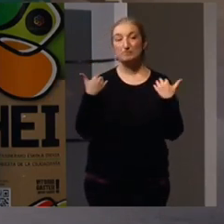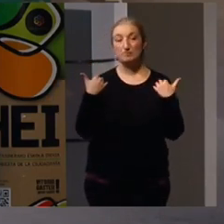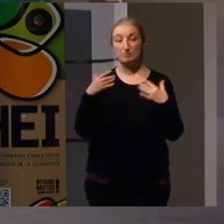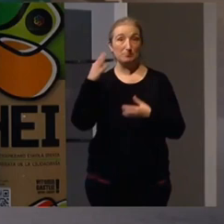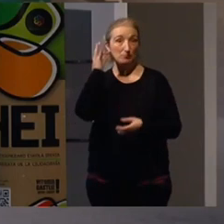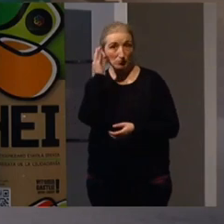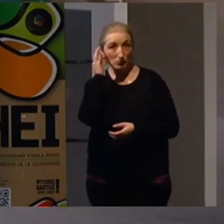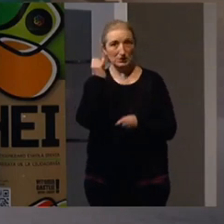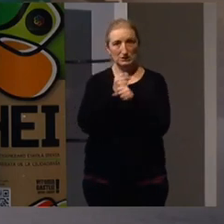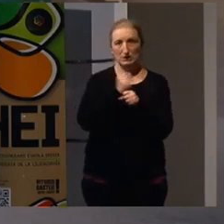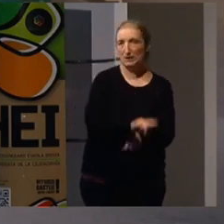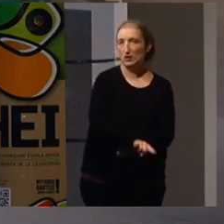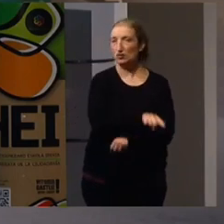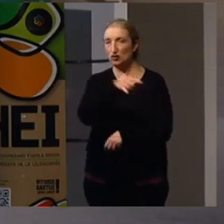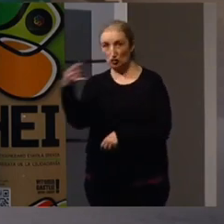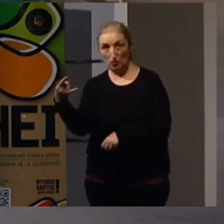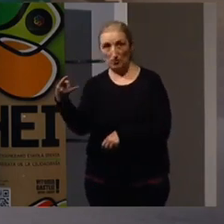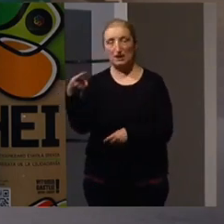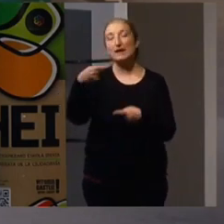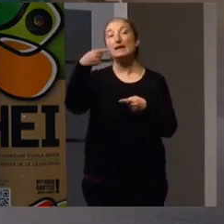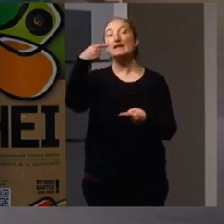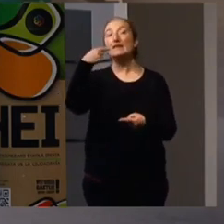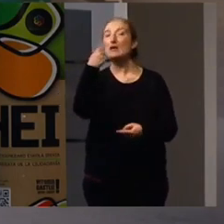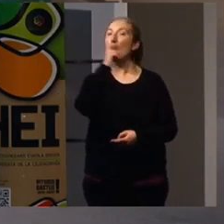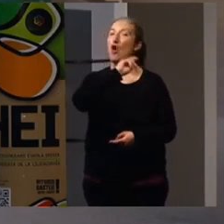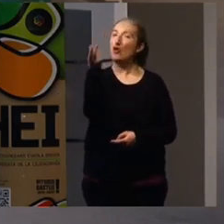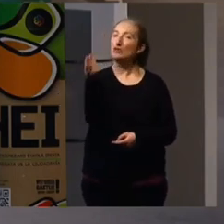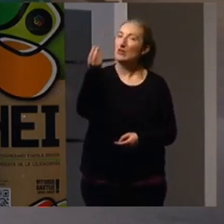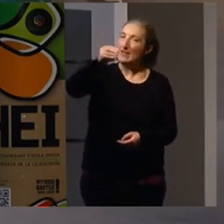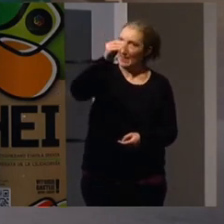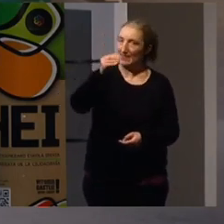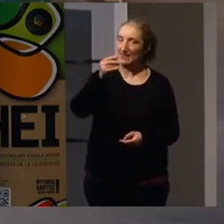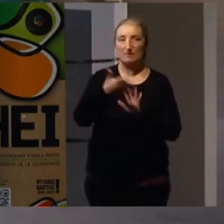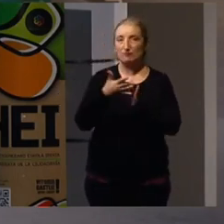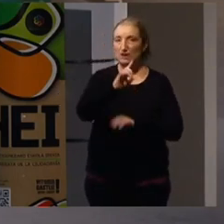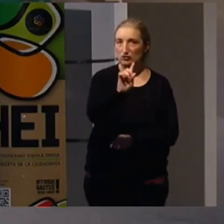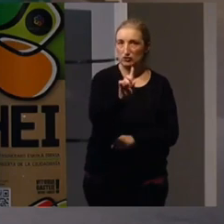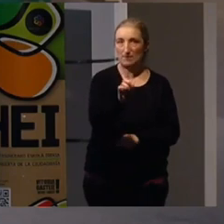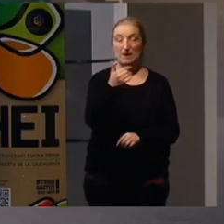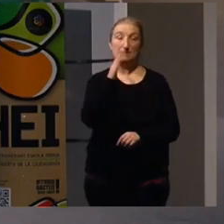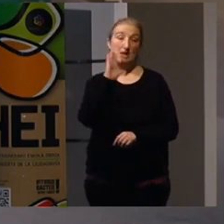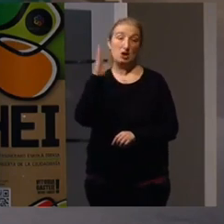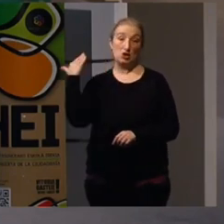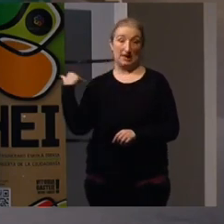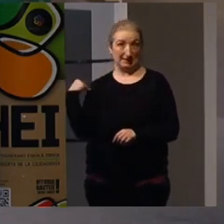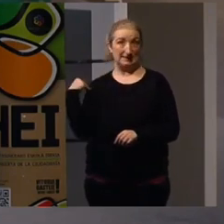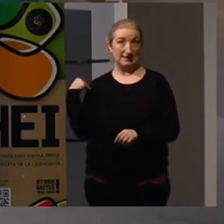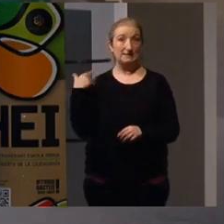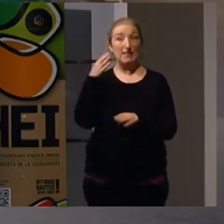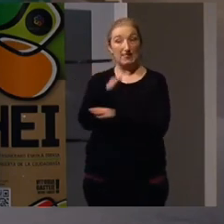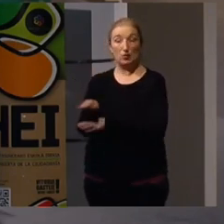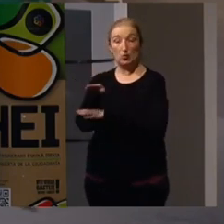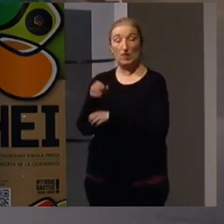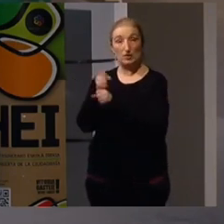de trabajo para las mujeres, tiene una desventaja más que no se suele decir. Y es que toda esta parte vincular que venía asociada a este trabajo